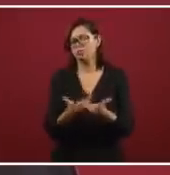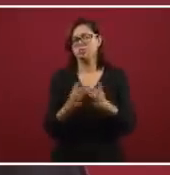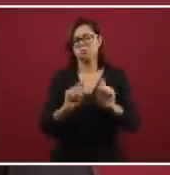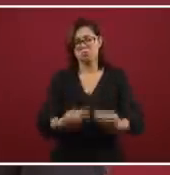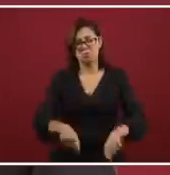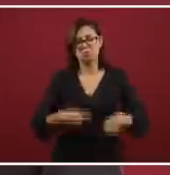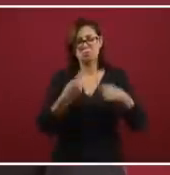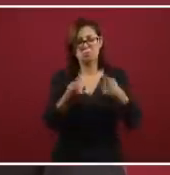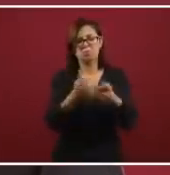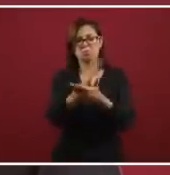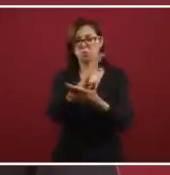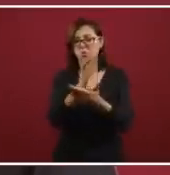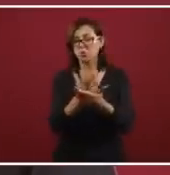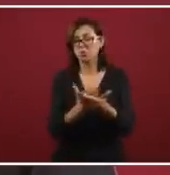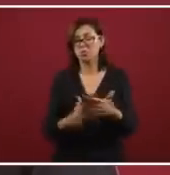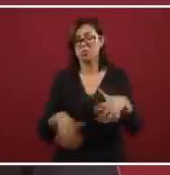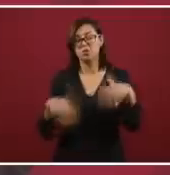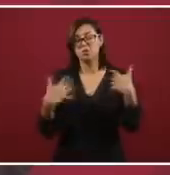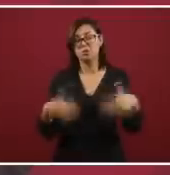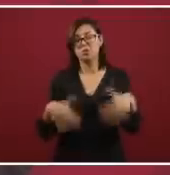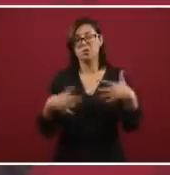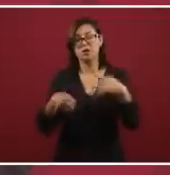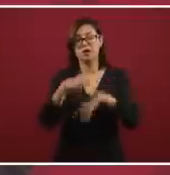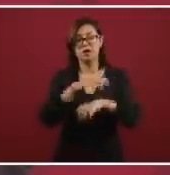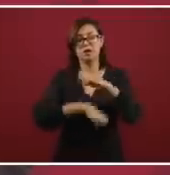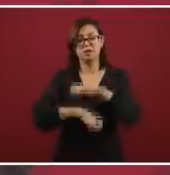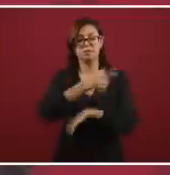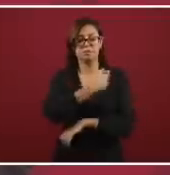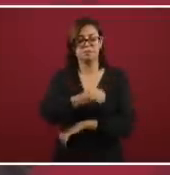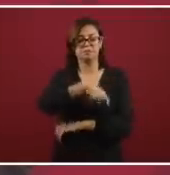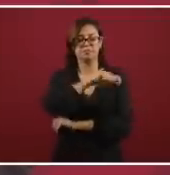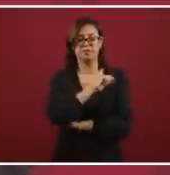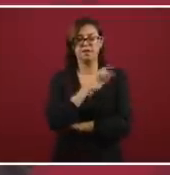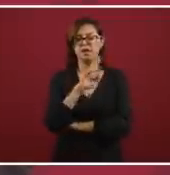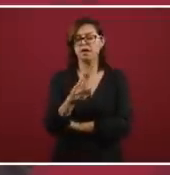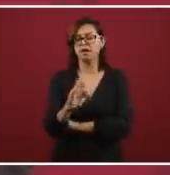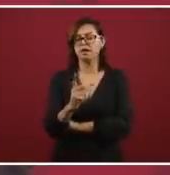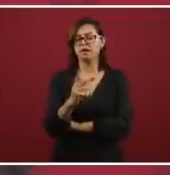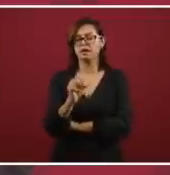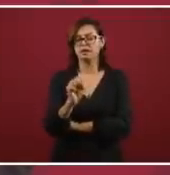un contrato jugosísimo a la empresa española Repsol.